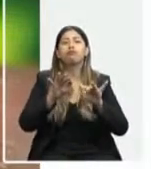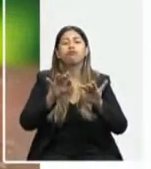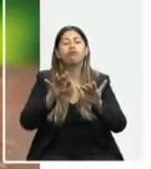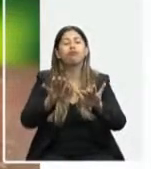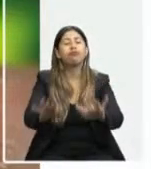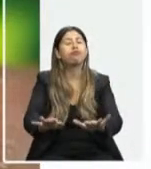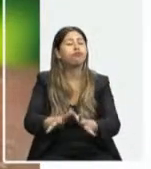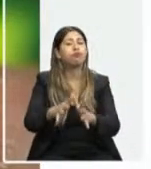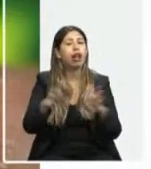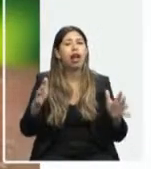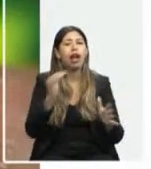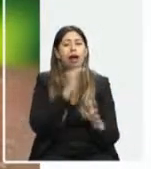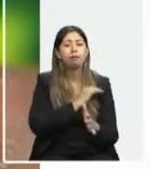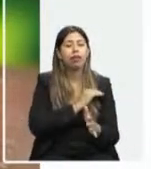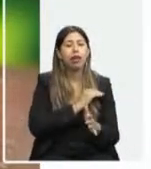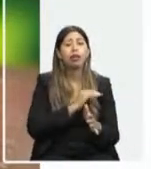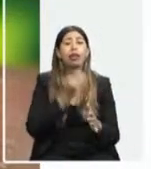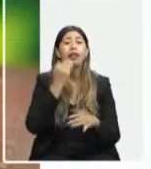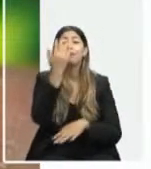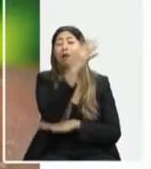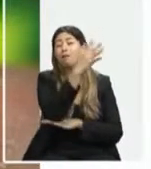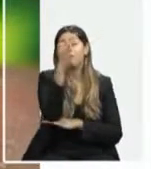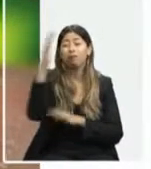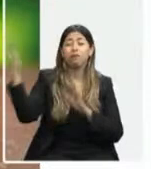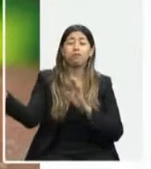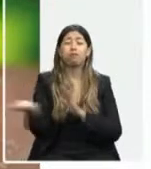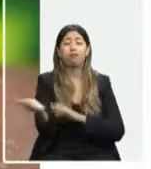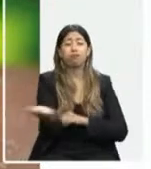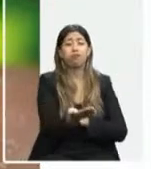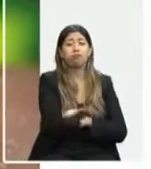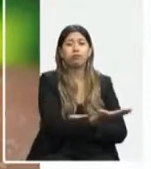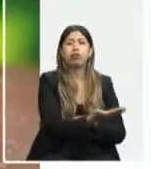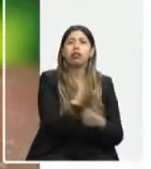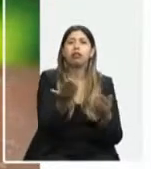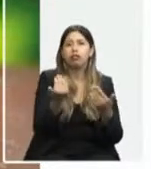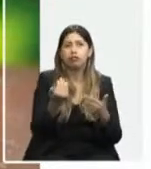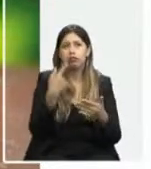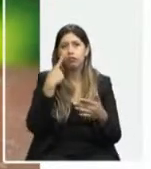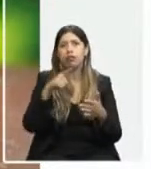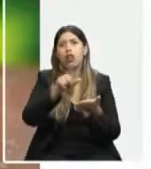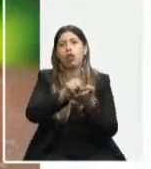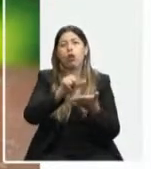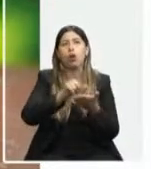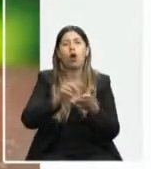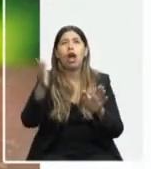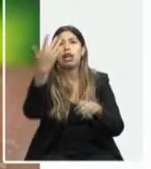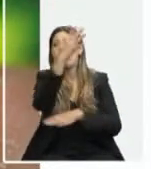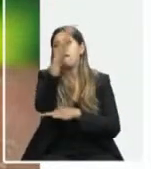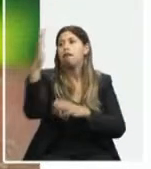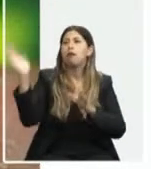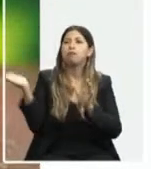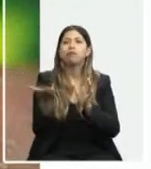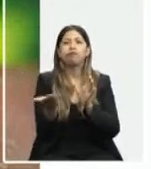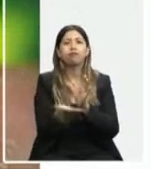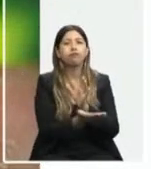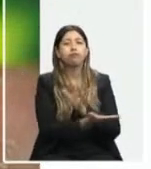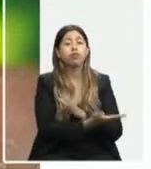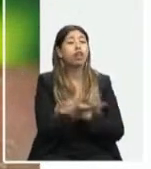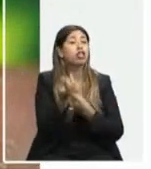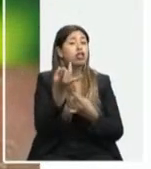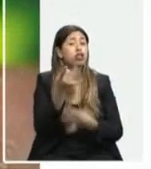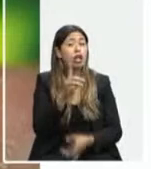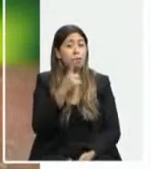muy significativa. La deforestación, somos tantas personas, necesitamos adentrarnos a lugares y solo conocemos el